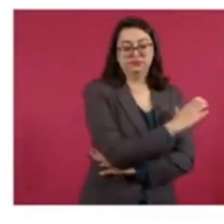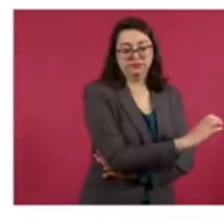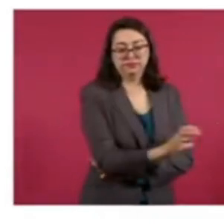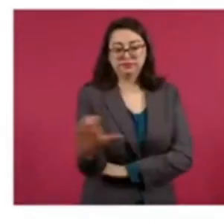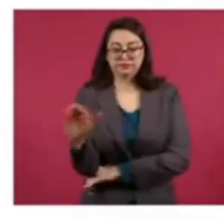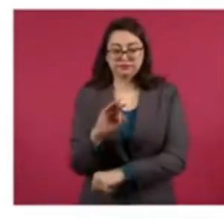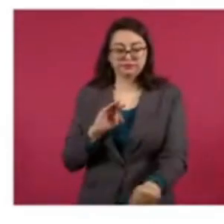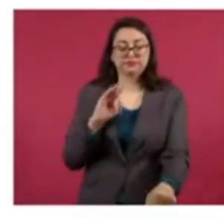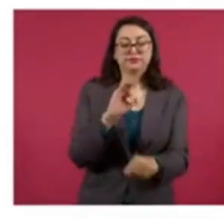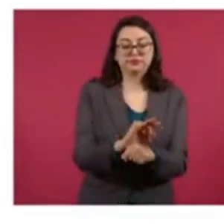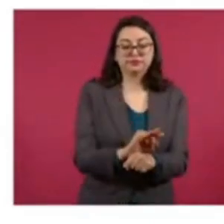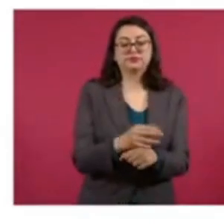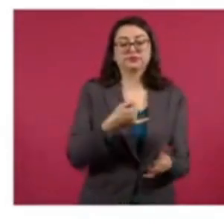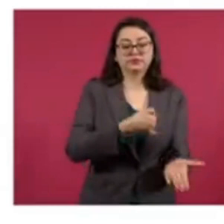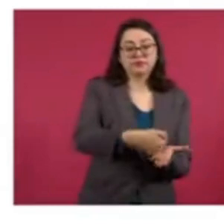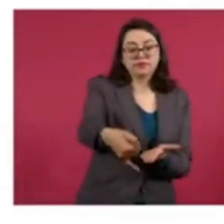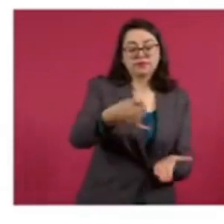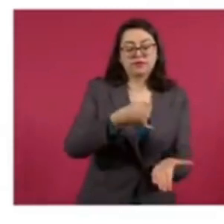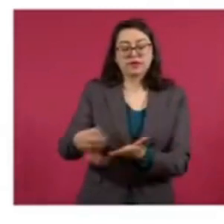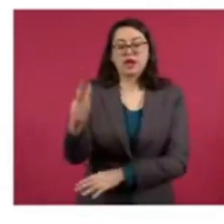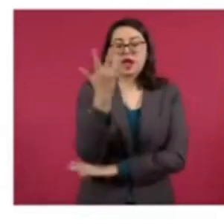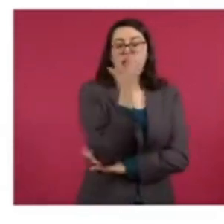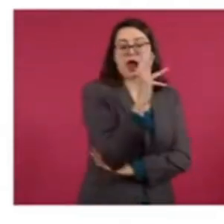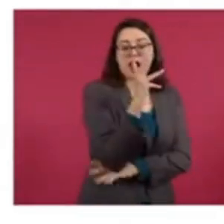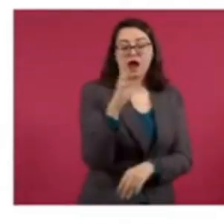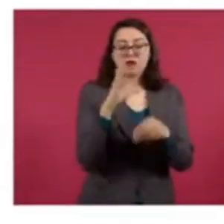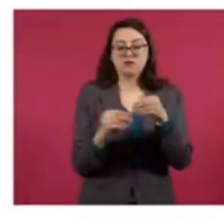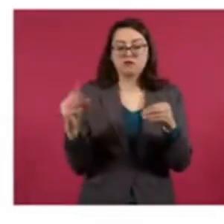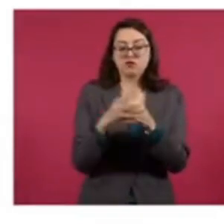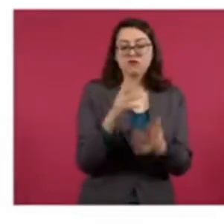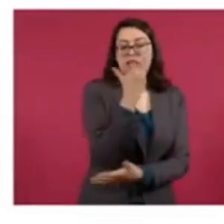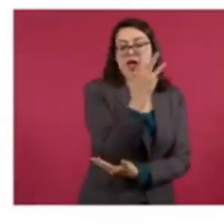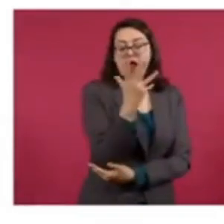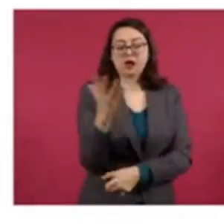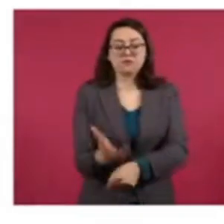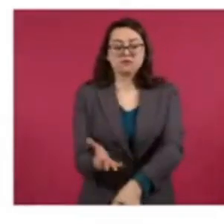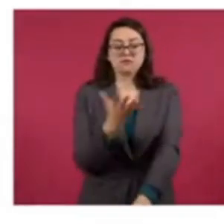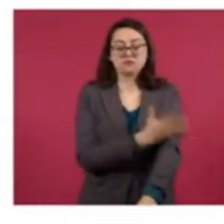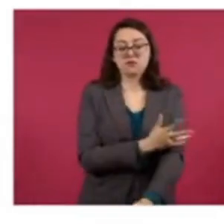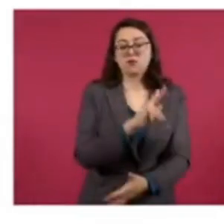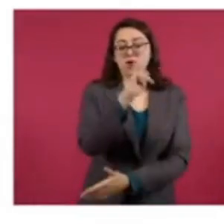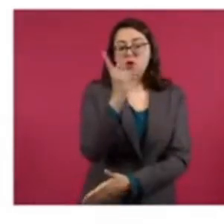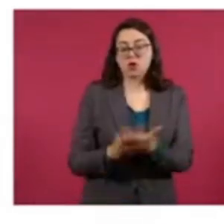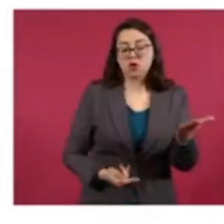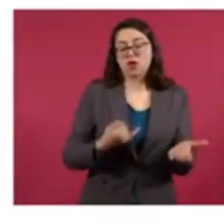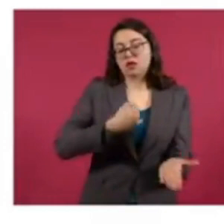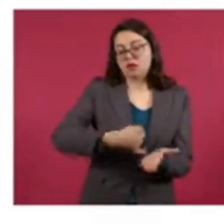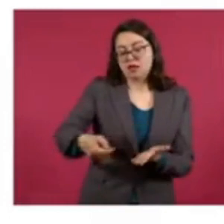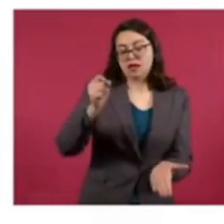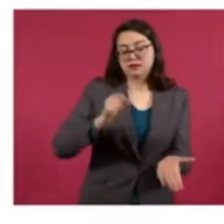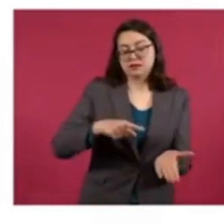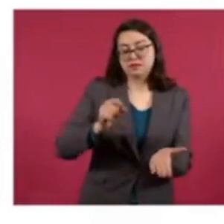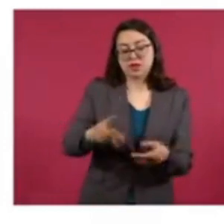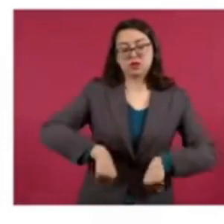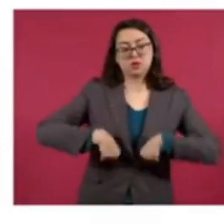y no la va a tener durante la elección de 2024, la del 2 de junio, pues tampoco van a alcanzar la mayoría absoluta.